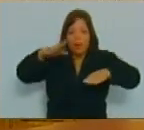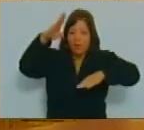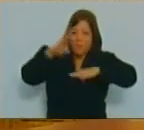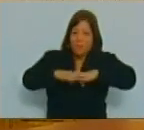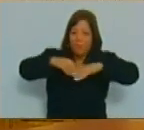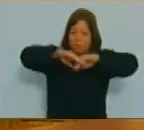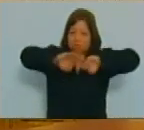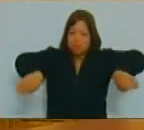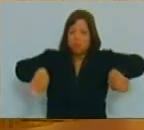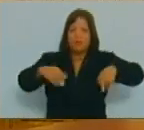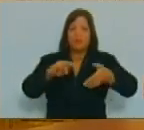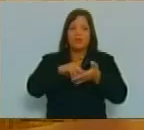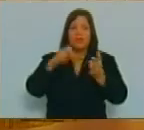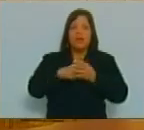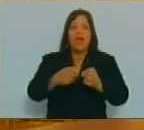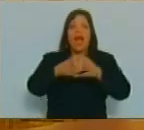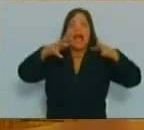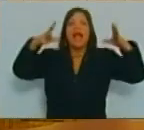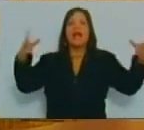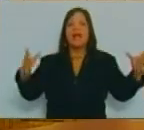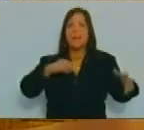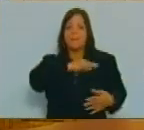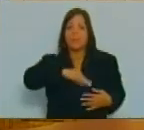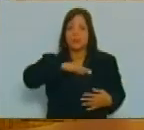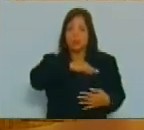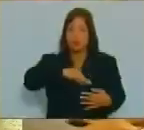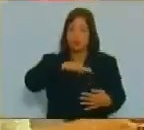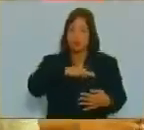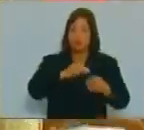por eso se llaman grandes misiones